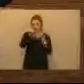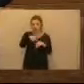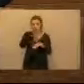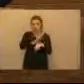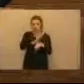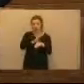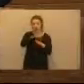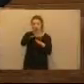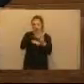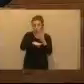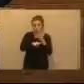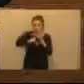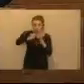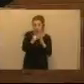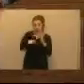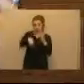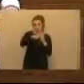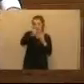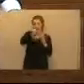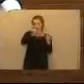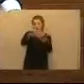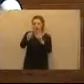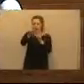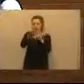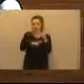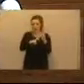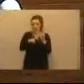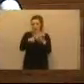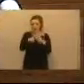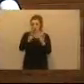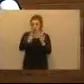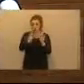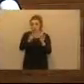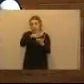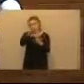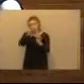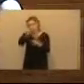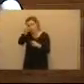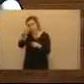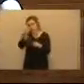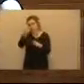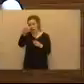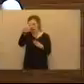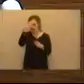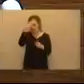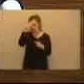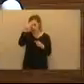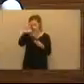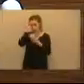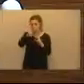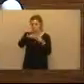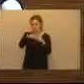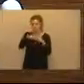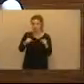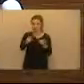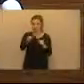gaita y se imparten enseñanzas regladas de este instrumento en 2 conservatorios que son de titularidad del Principado, que es el